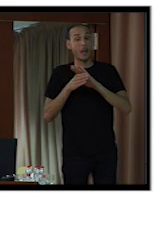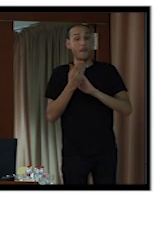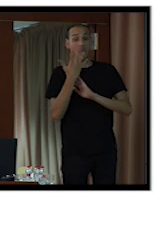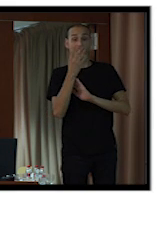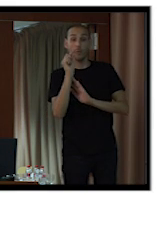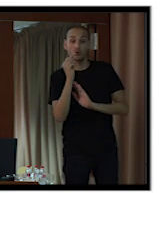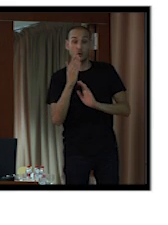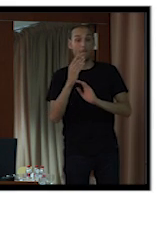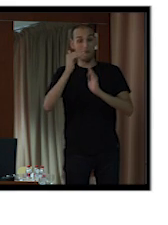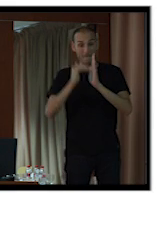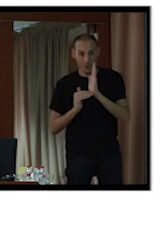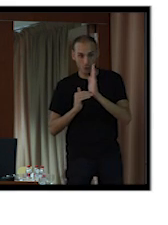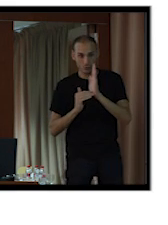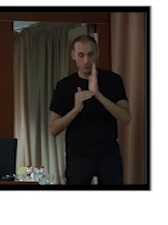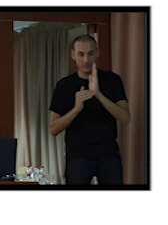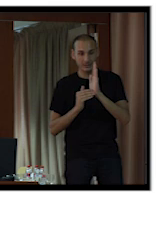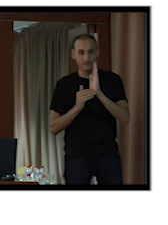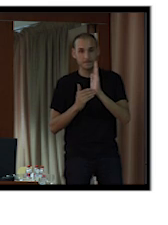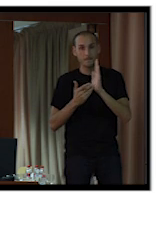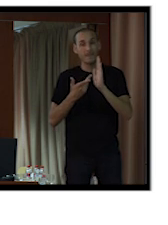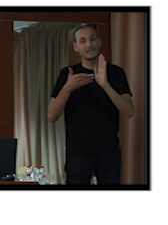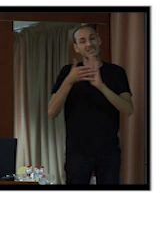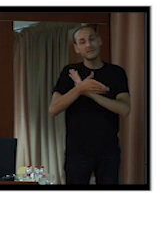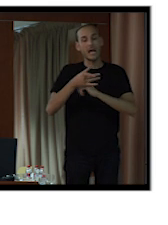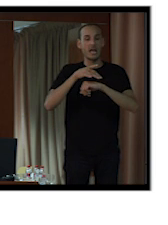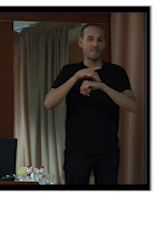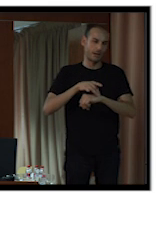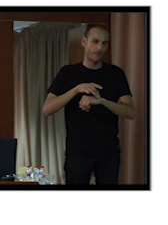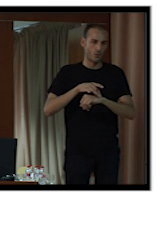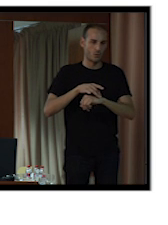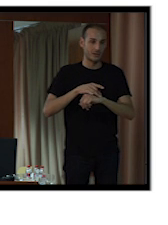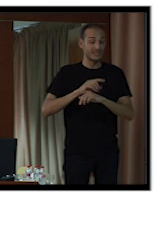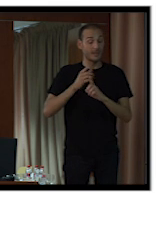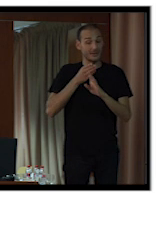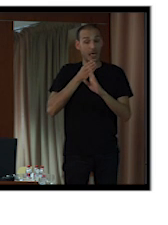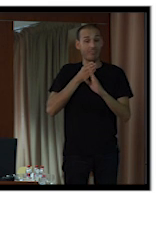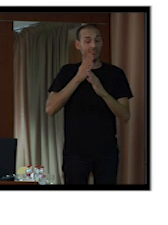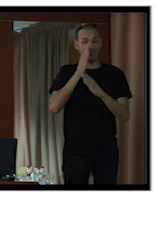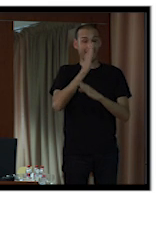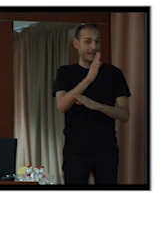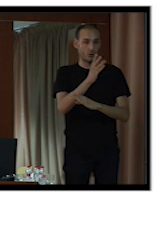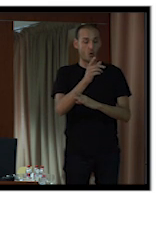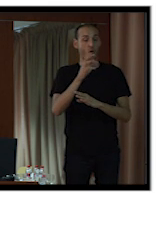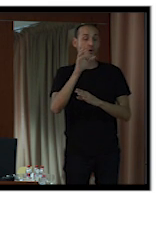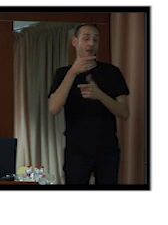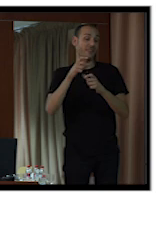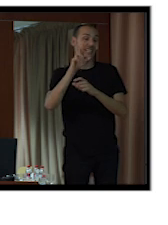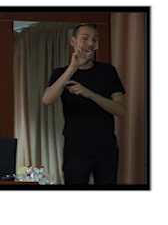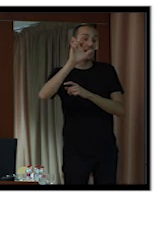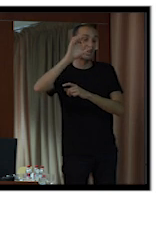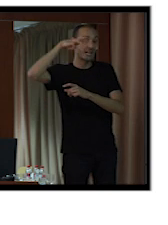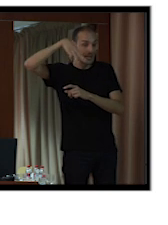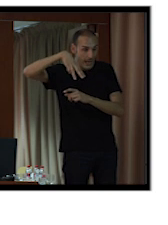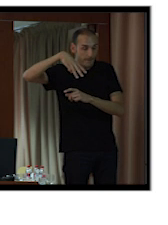pues es patológico. Y si encima entra directamente en fase REM, es patológico. Eso es lo típico de una enfermedad que se llama la narcolepsia. Es